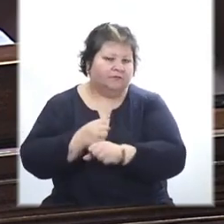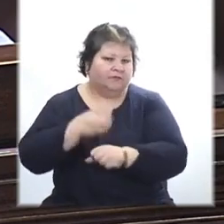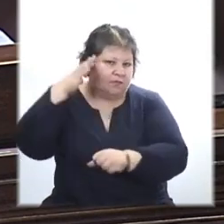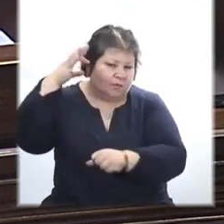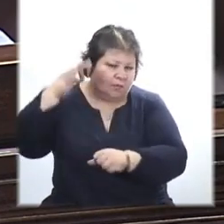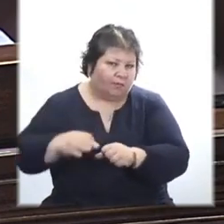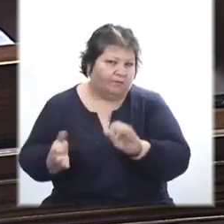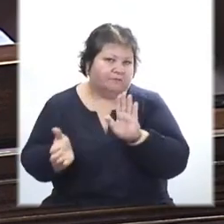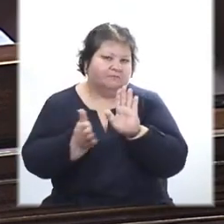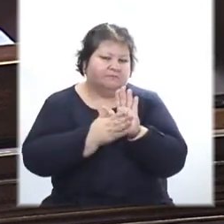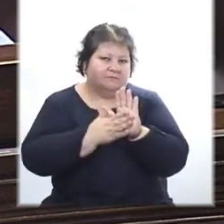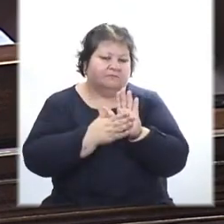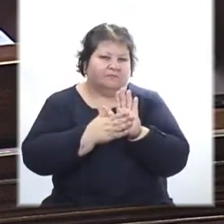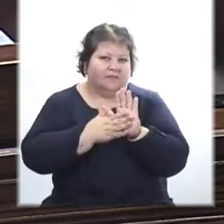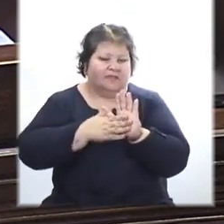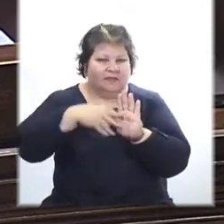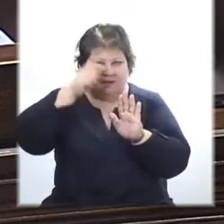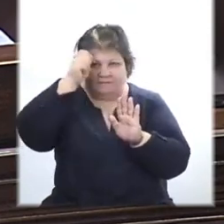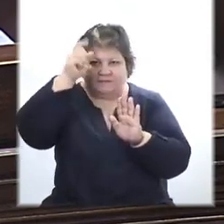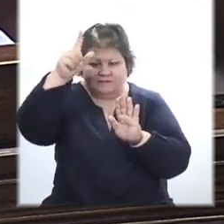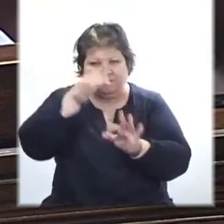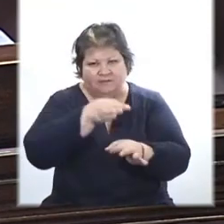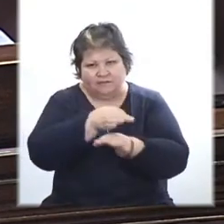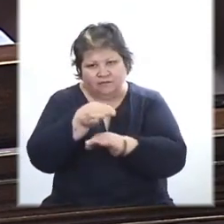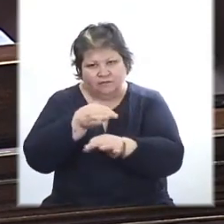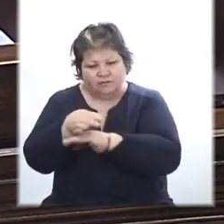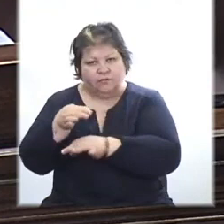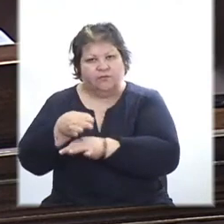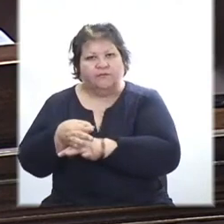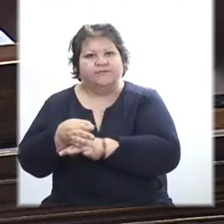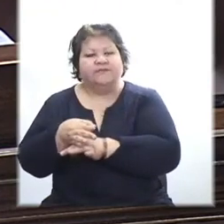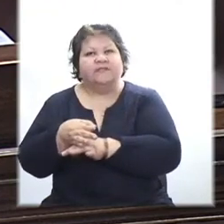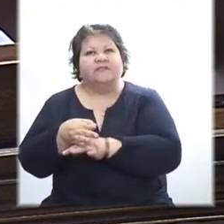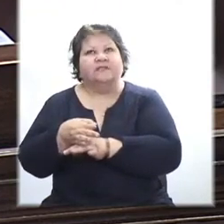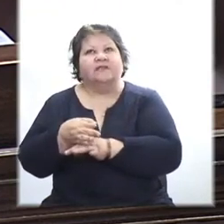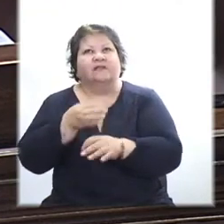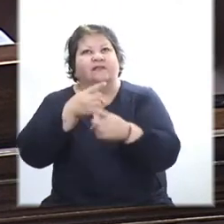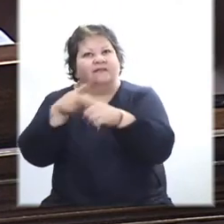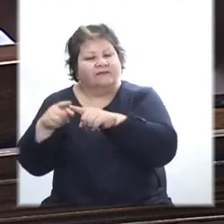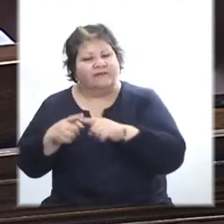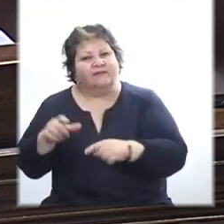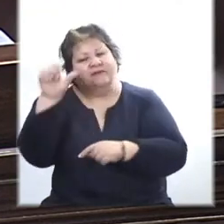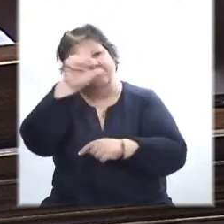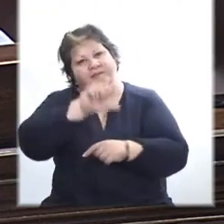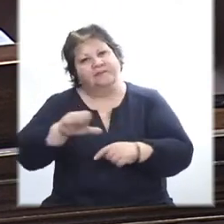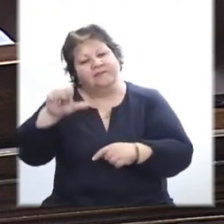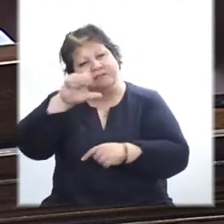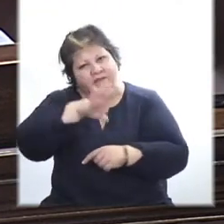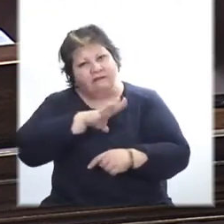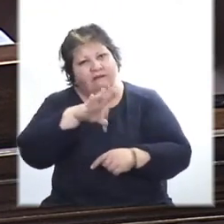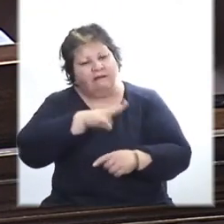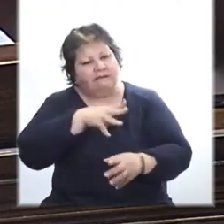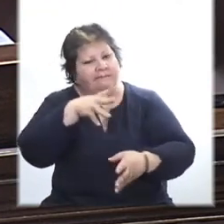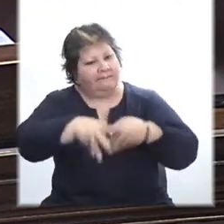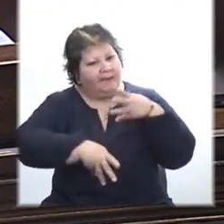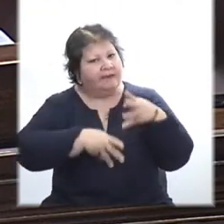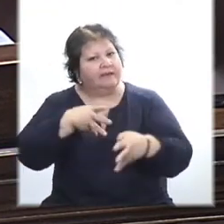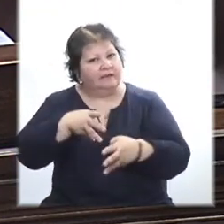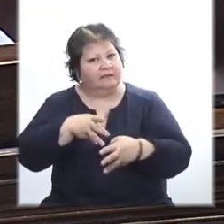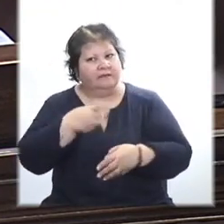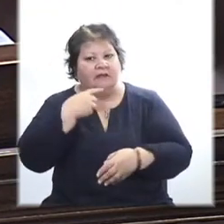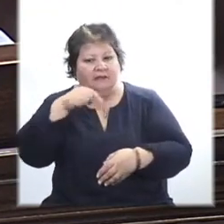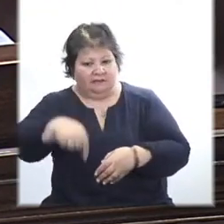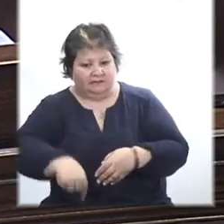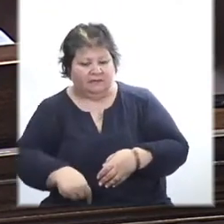el decreto, si las distintas empresas tienen maquinaria pesada como corresponde, se dijo acá que sí,